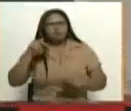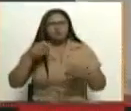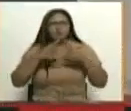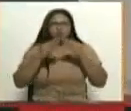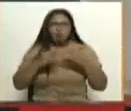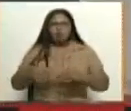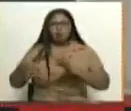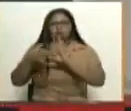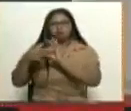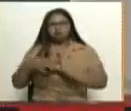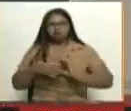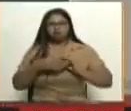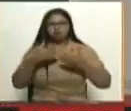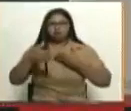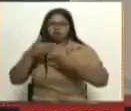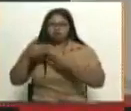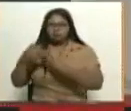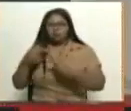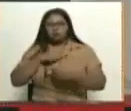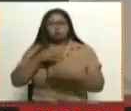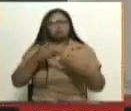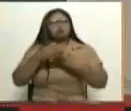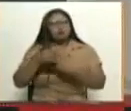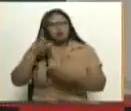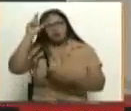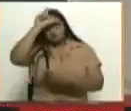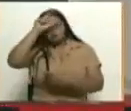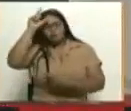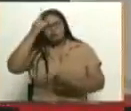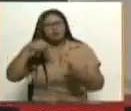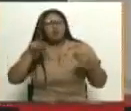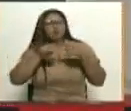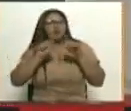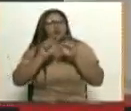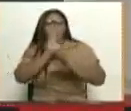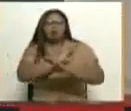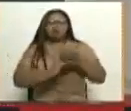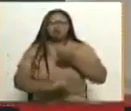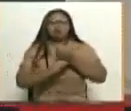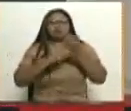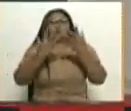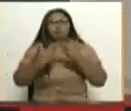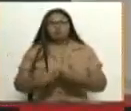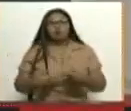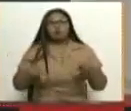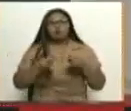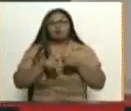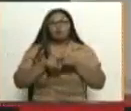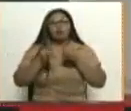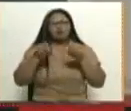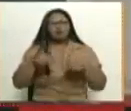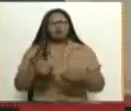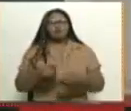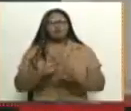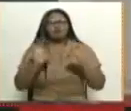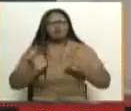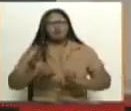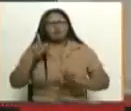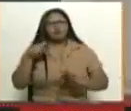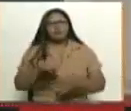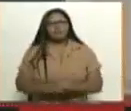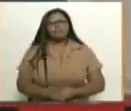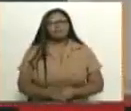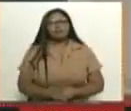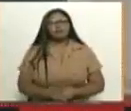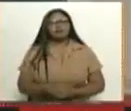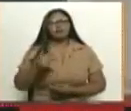mundo, ¿no? Nosotros nos podemos relacionar con Turquía, que es una gran potencia industrial en la región, manufacturera de región. Hoy también